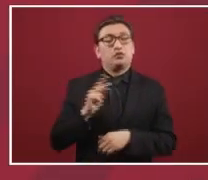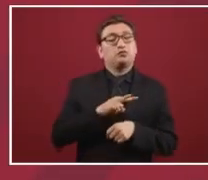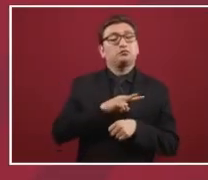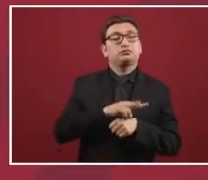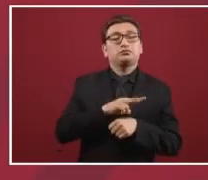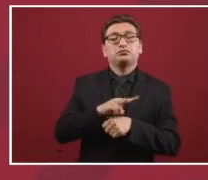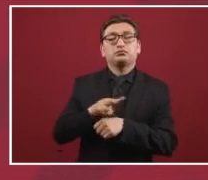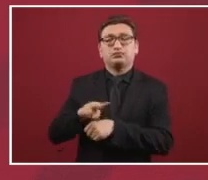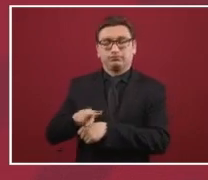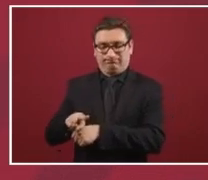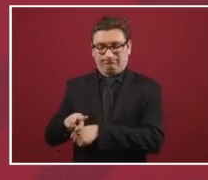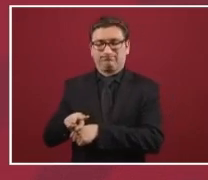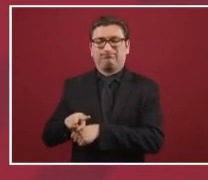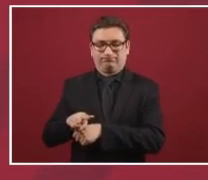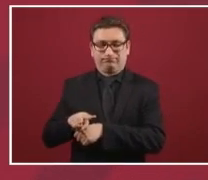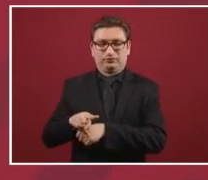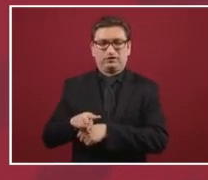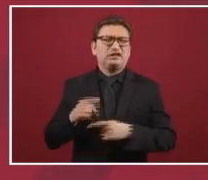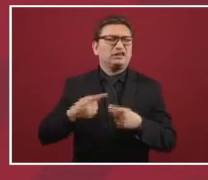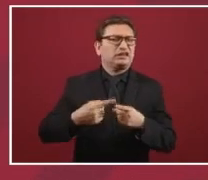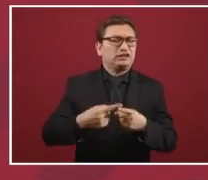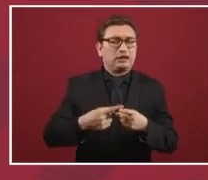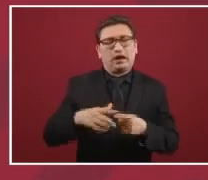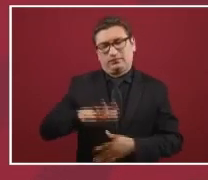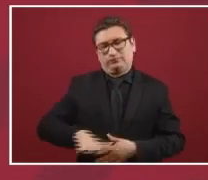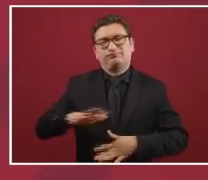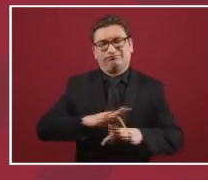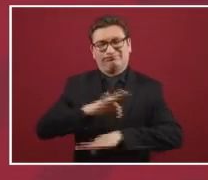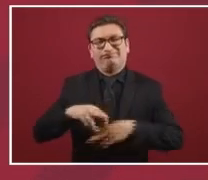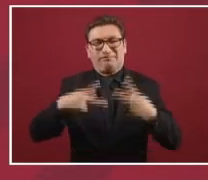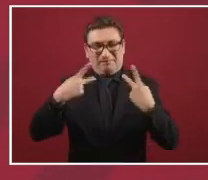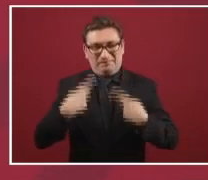vigiladas por el pueblo